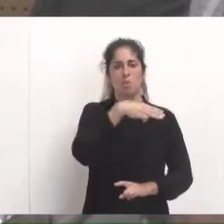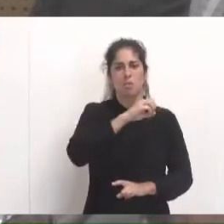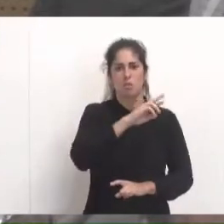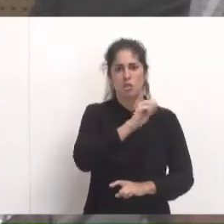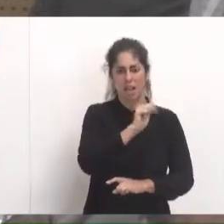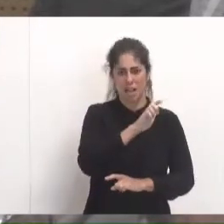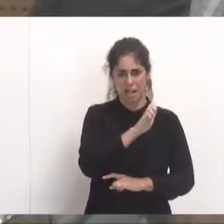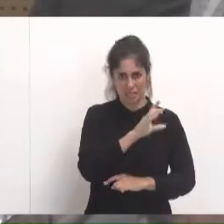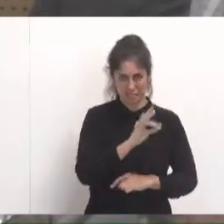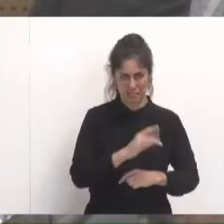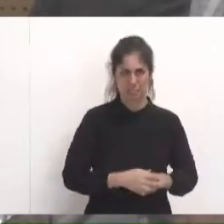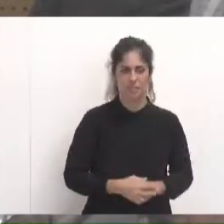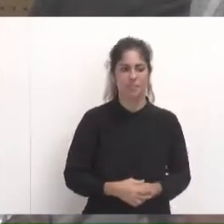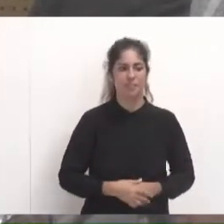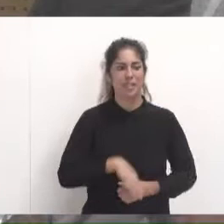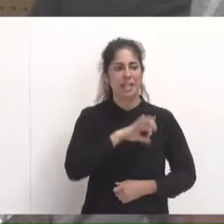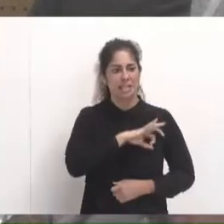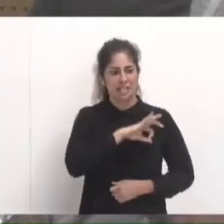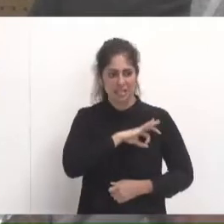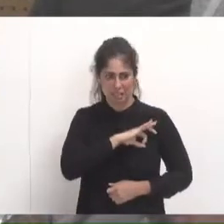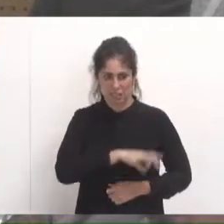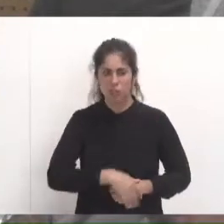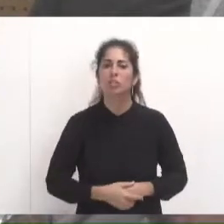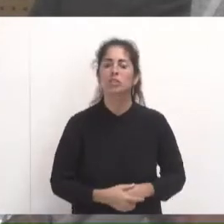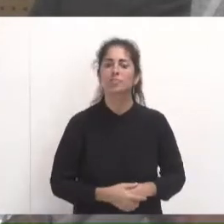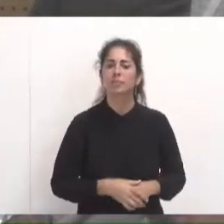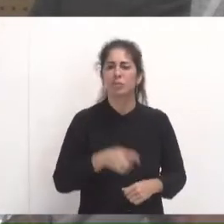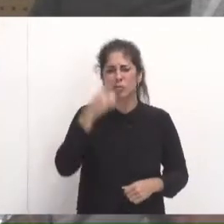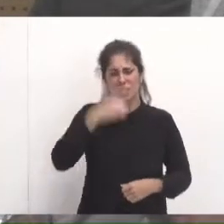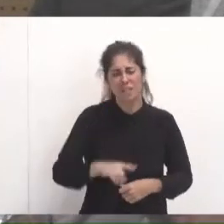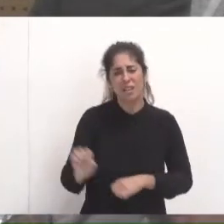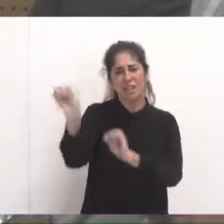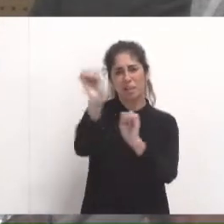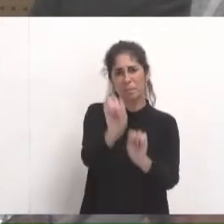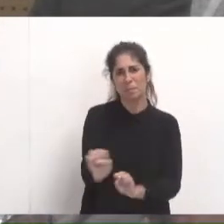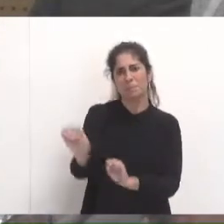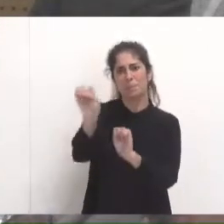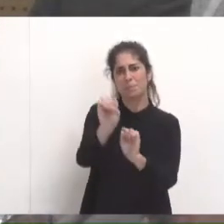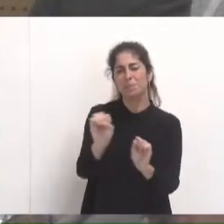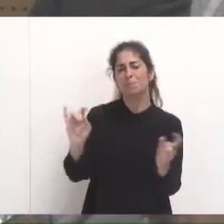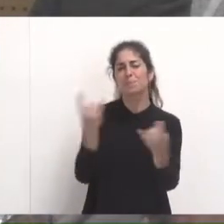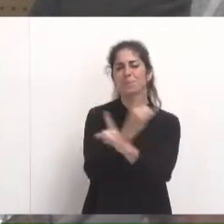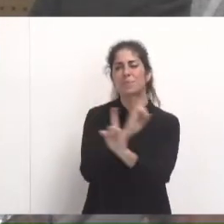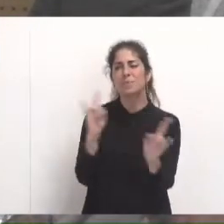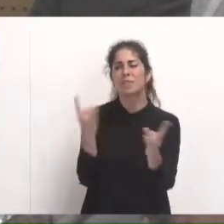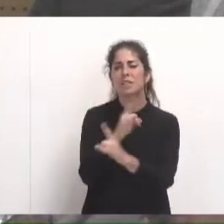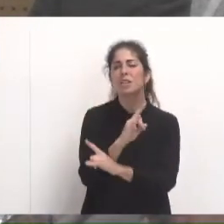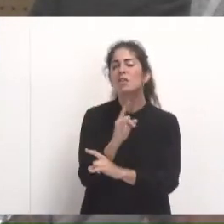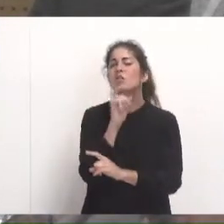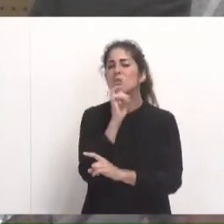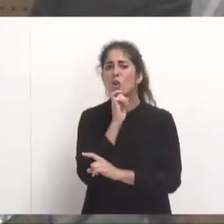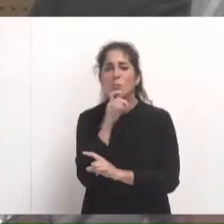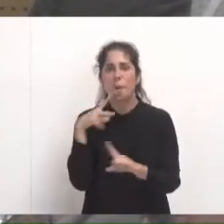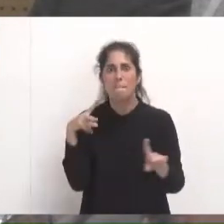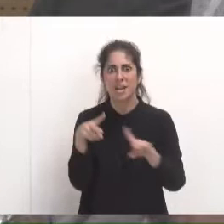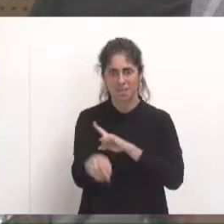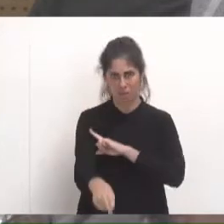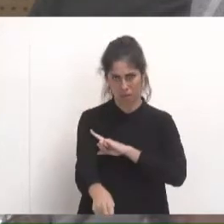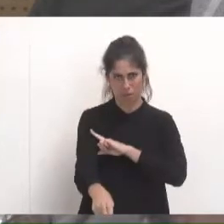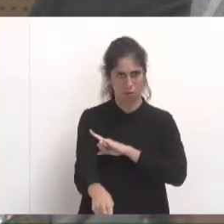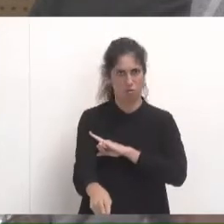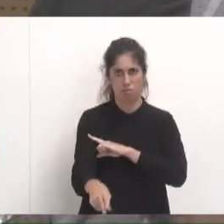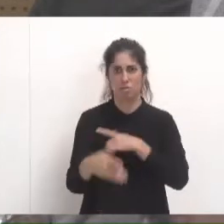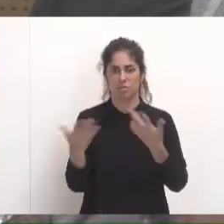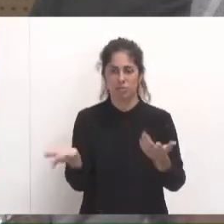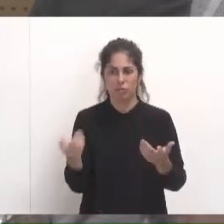sabe perfectamente que la mejor o quizás la única forma de proteger el medio ambiente es la prevención. De ahí la legislación existente que le faculta